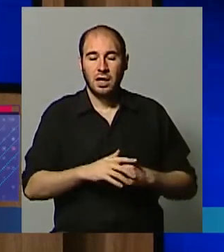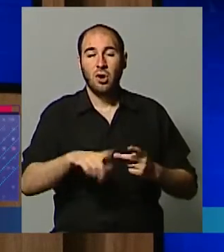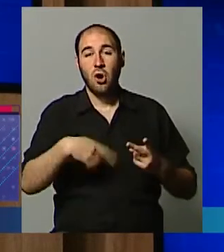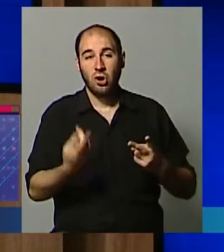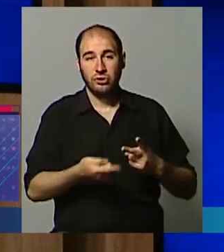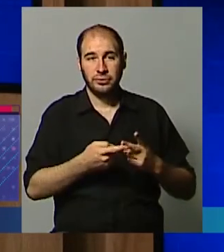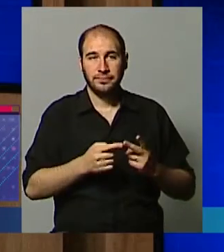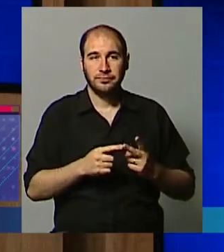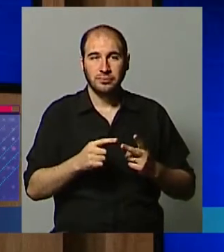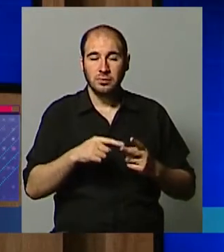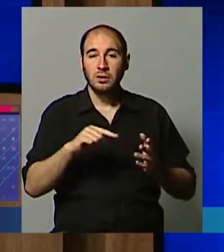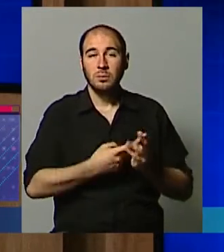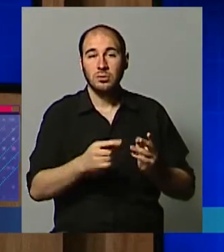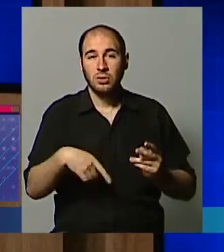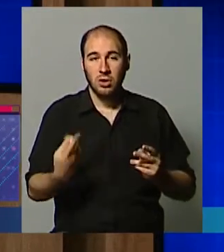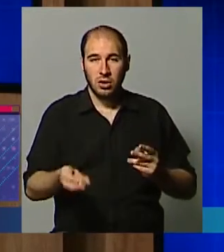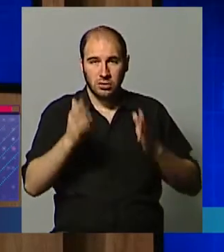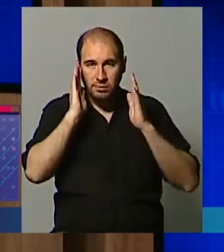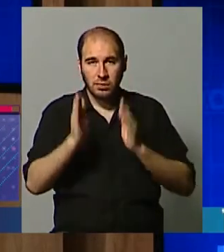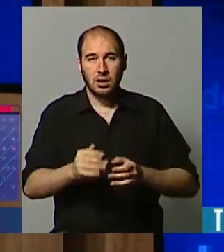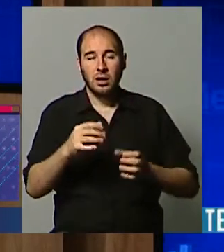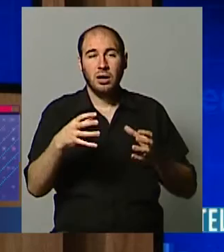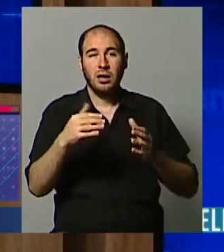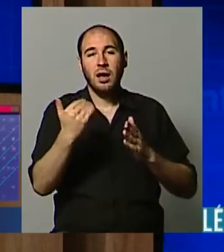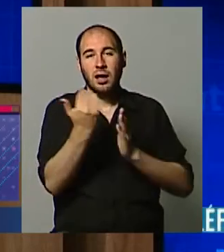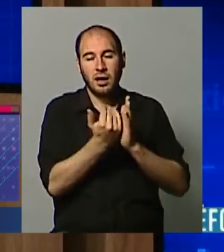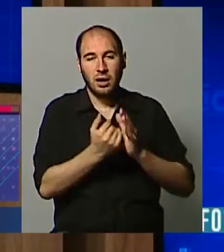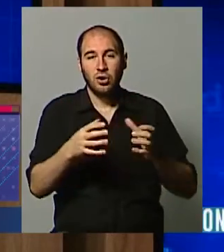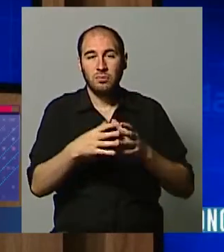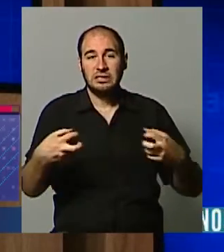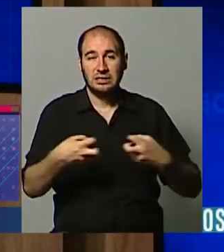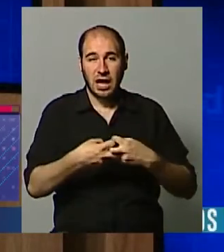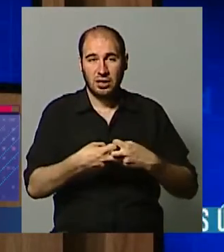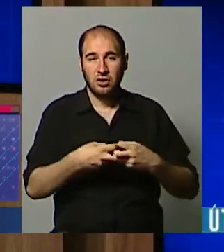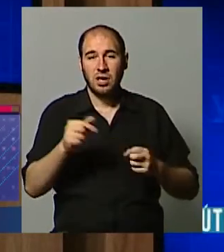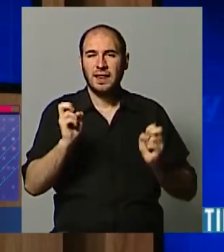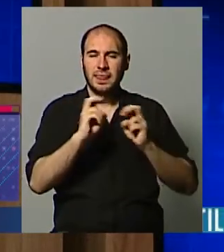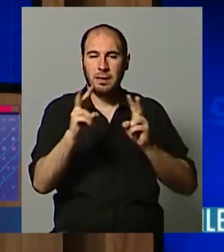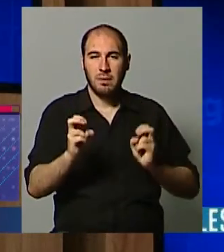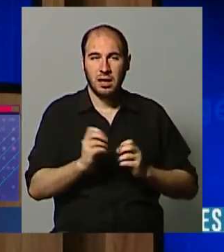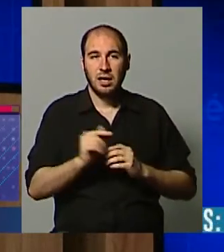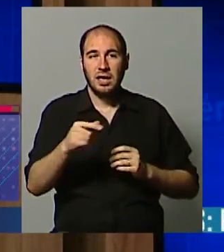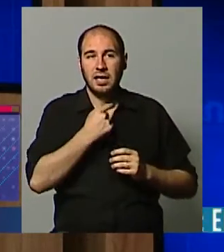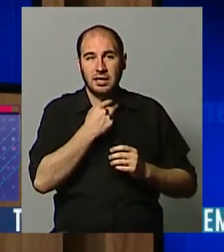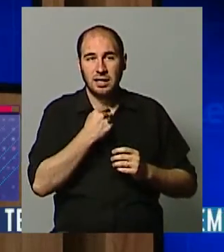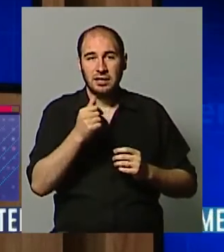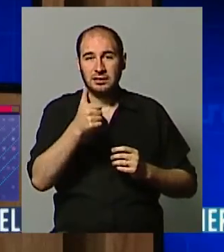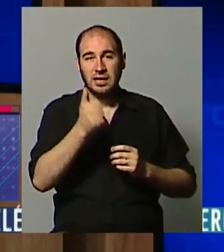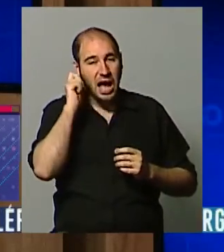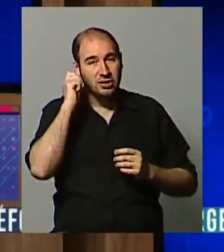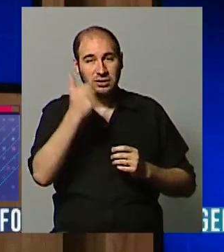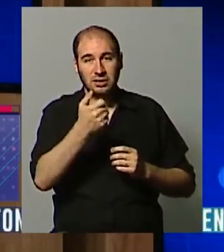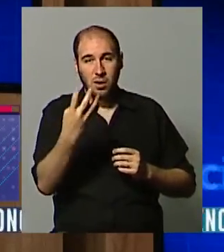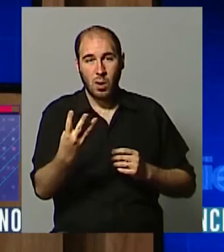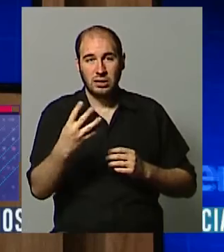lado, el otro punto donde hacen eje los principales sectores sindicales es sobre esta intención de llevar a 64